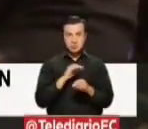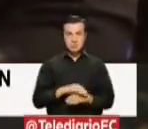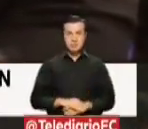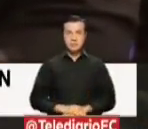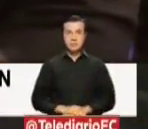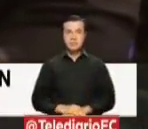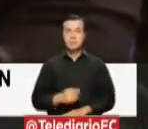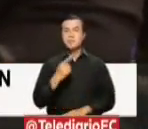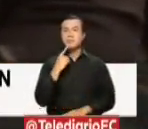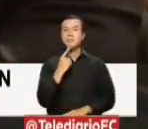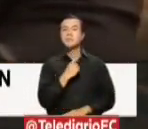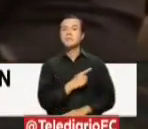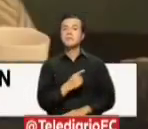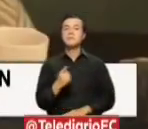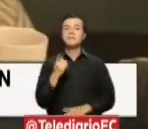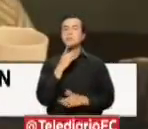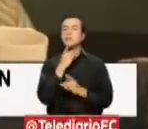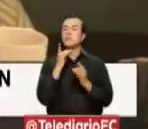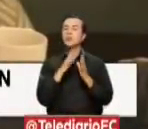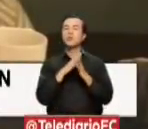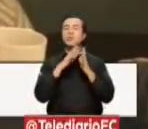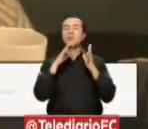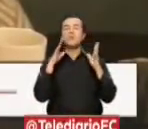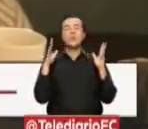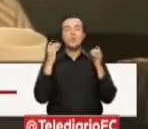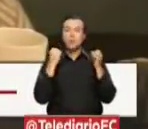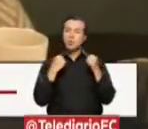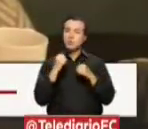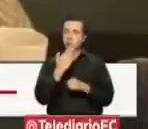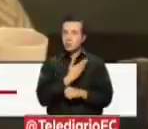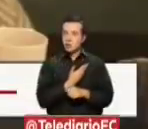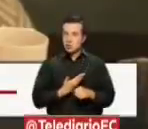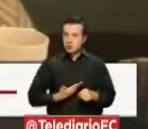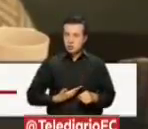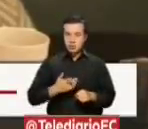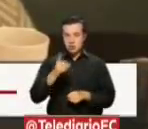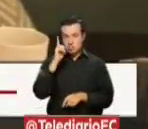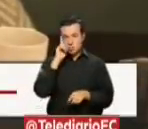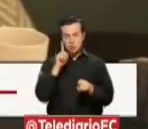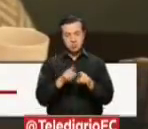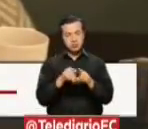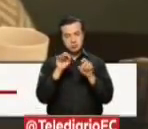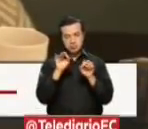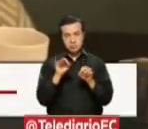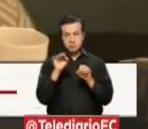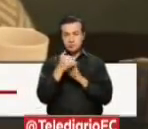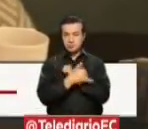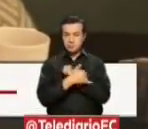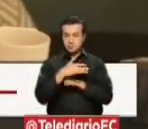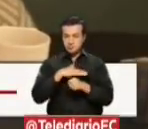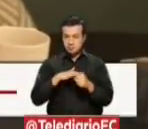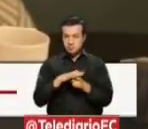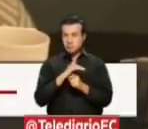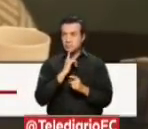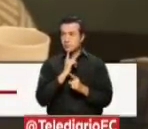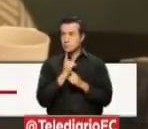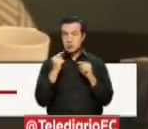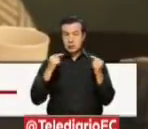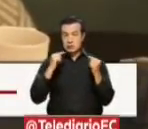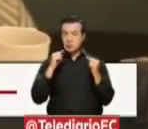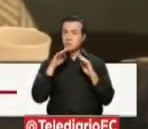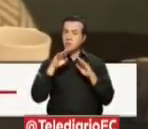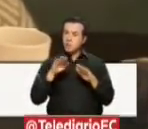dice que aprecia mucho el esfuerzo del presidente por desarrollar un consenso en el país para reducir